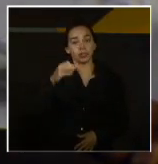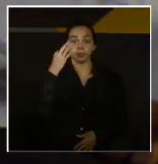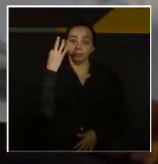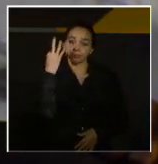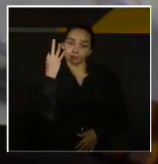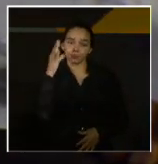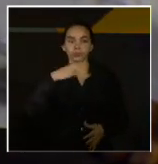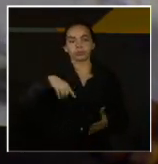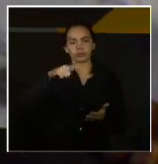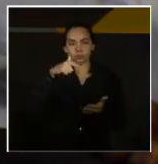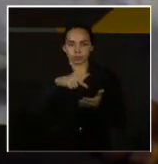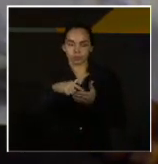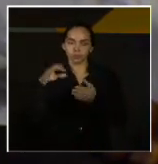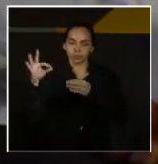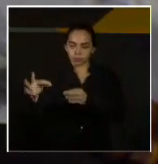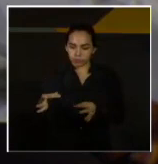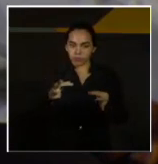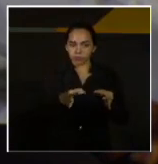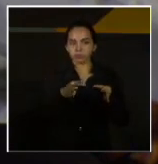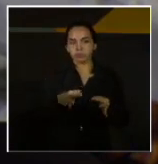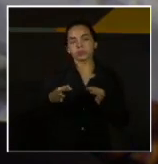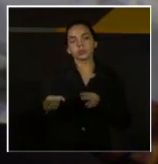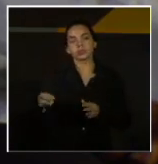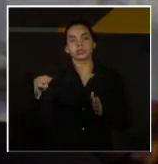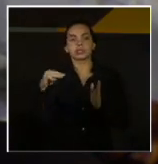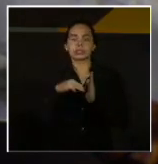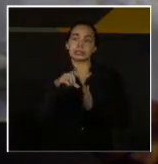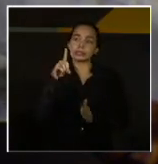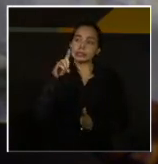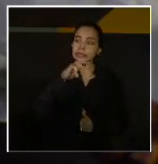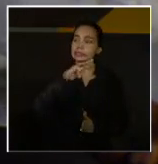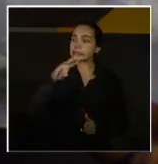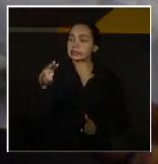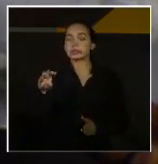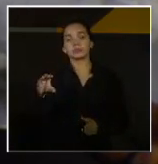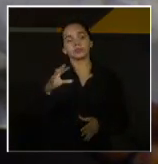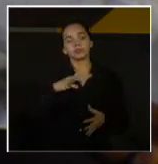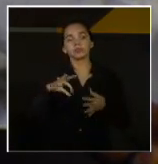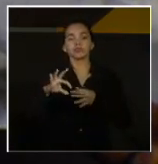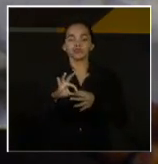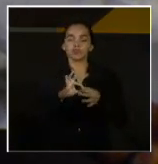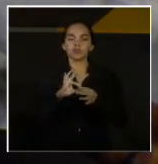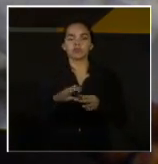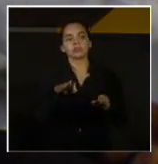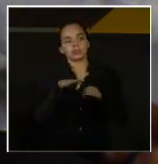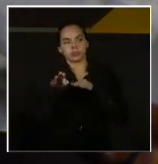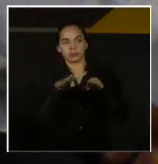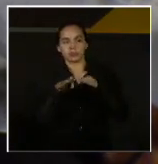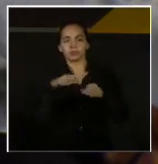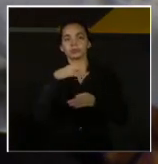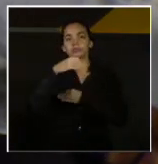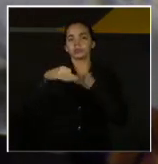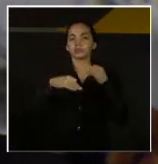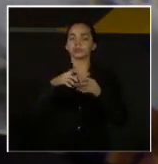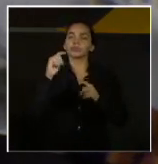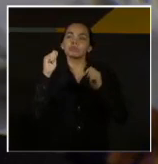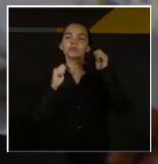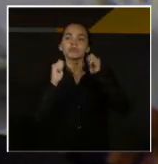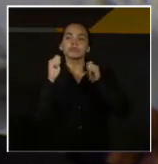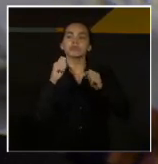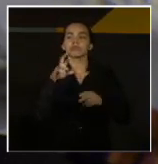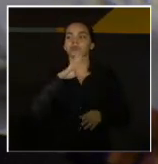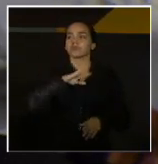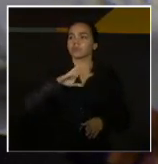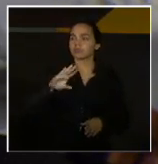sector conformado por alrededor de 1,000 organizaciones de la sociedad civil que trabajan en todos los temas del rezago